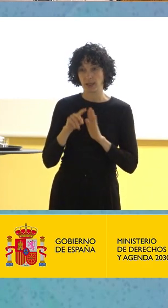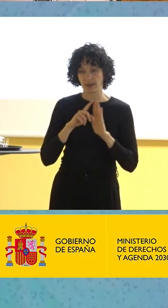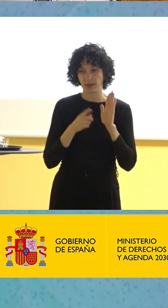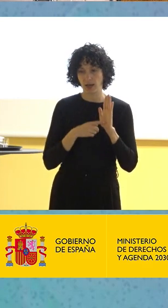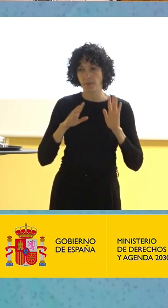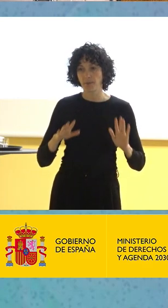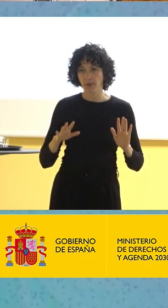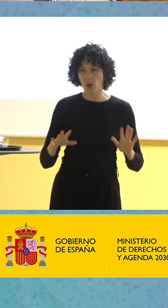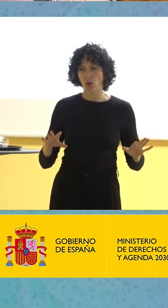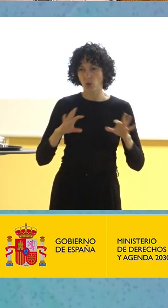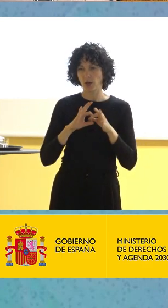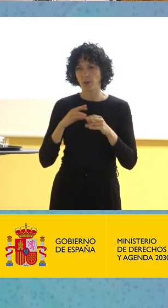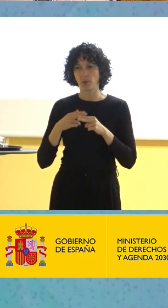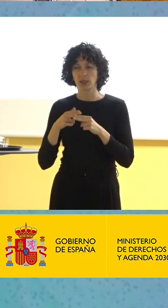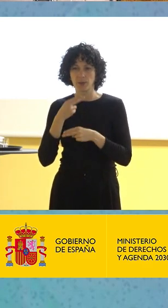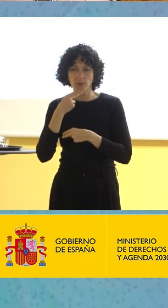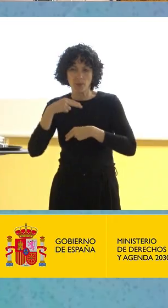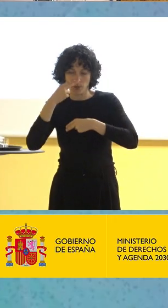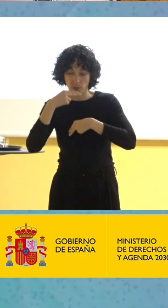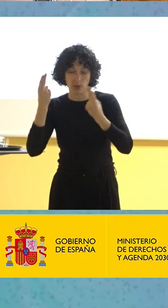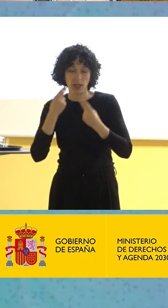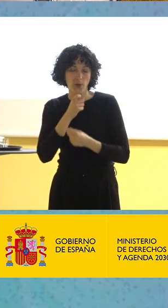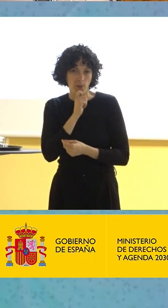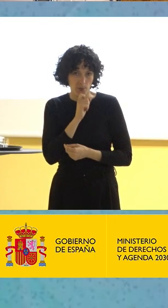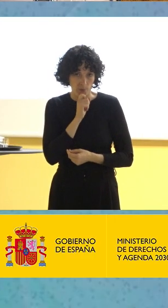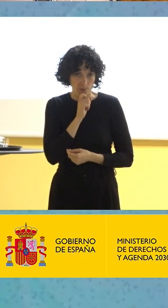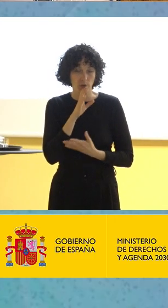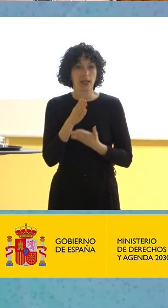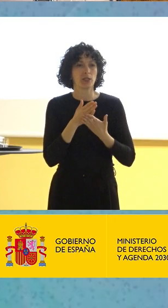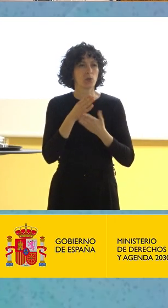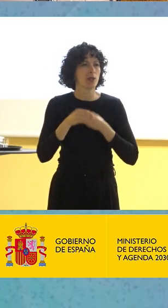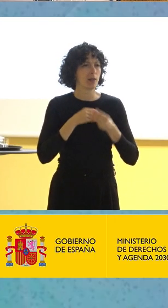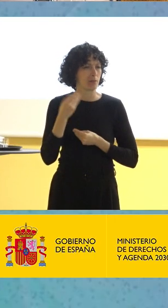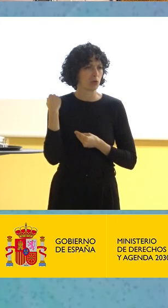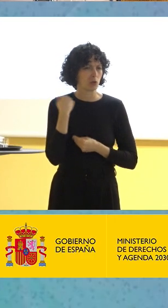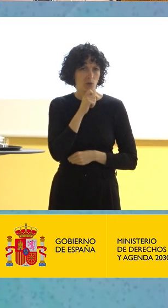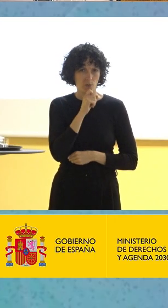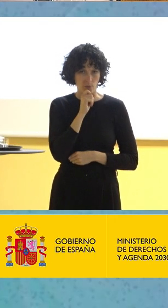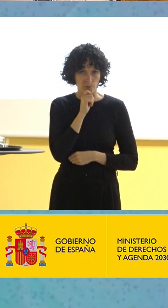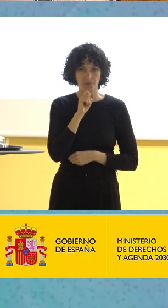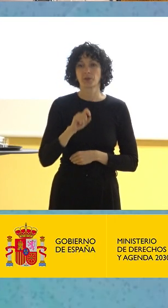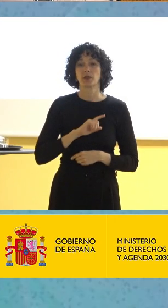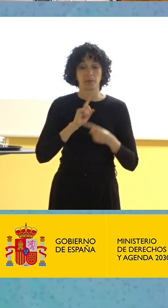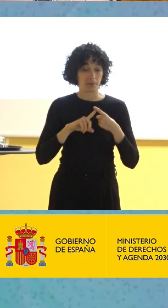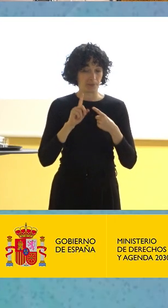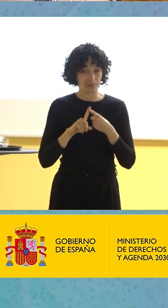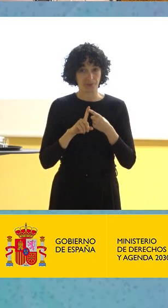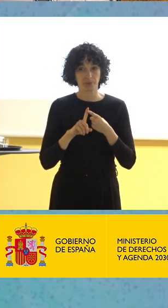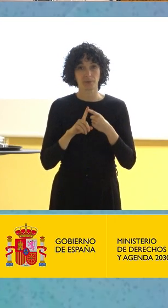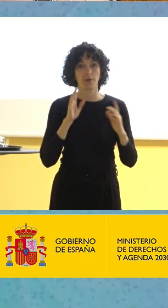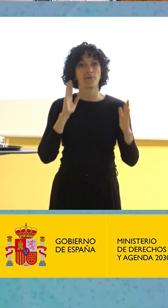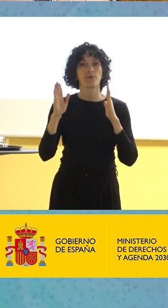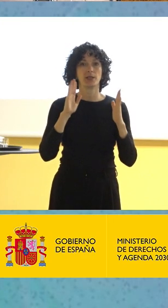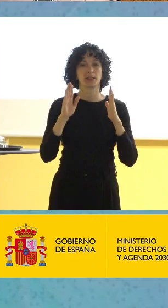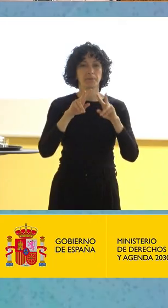las políticas públicas. Entonces, ¿cómo hemos hecho este estudio? Bueno, pues en primer lugar hicimos una fase,